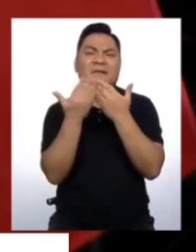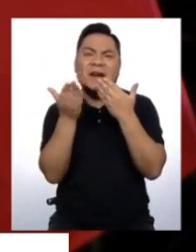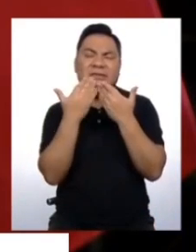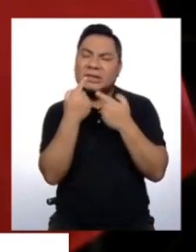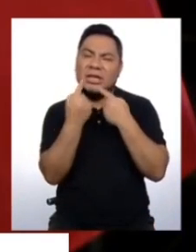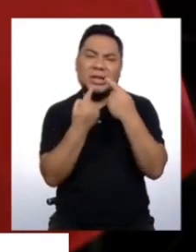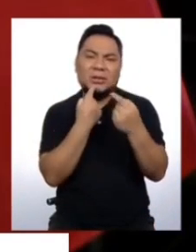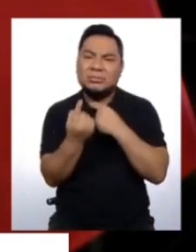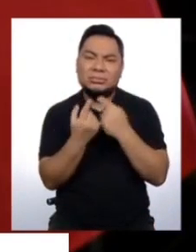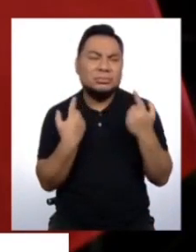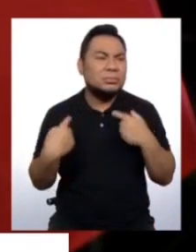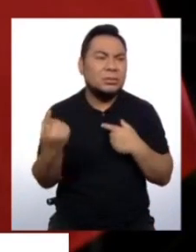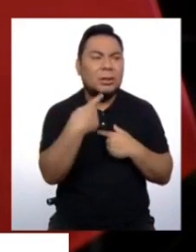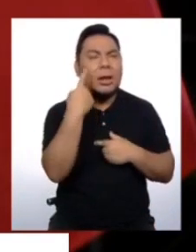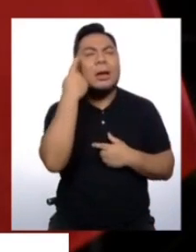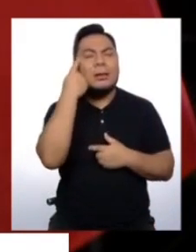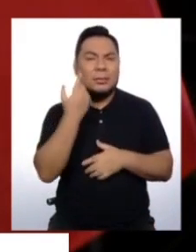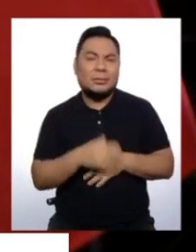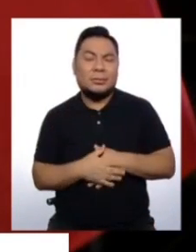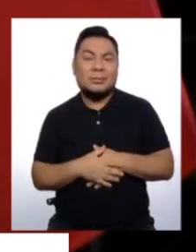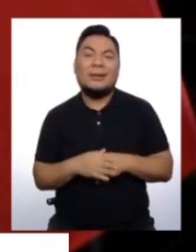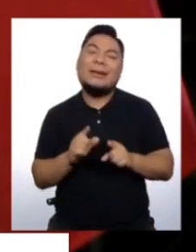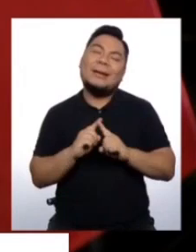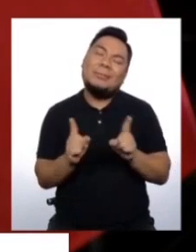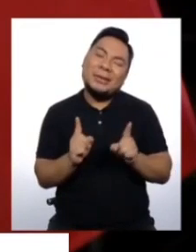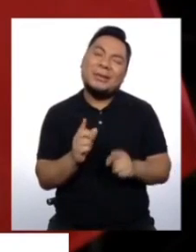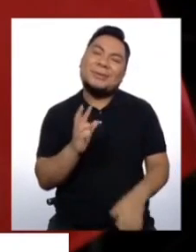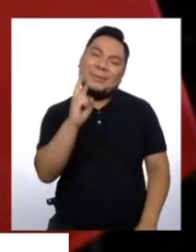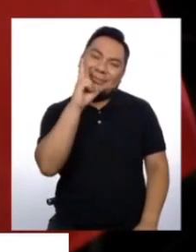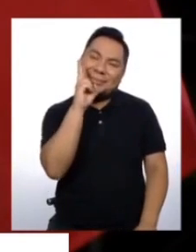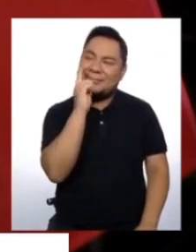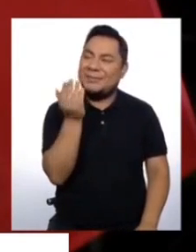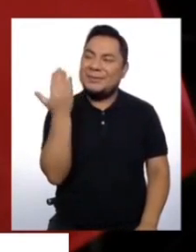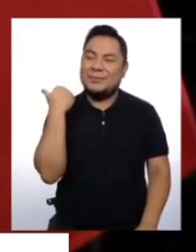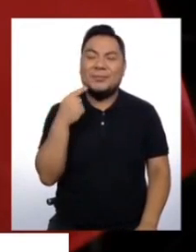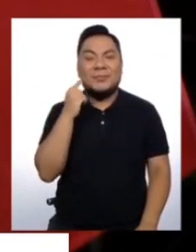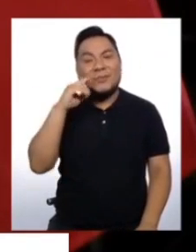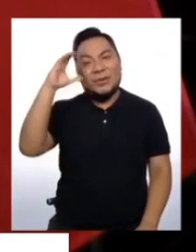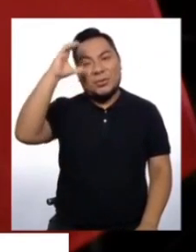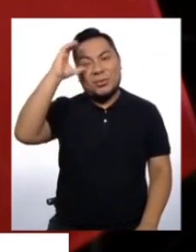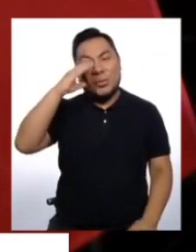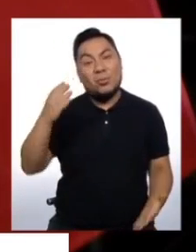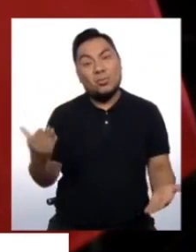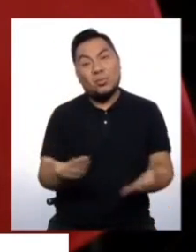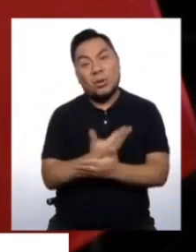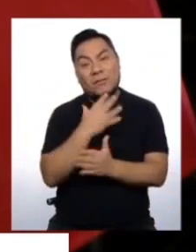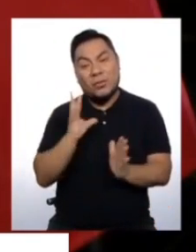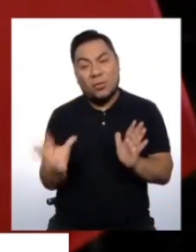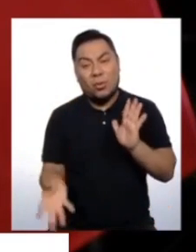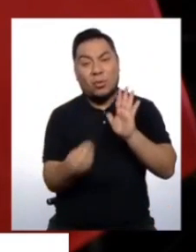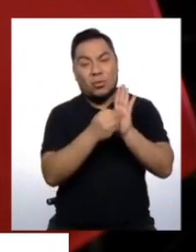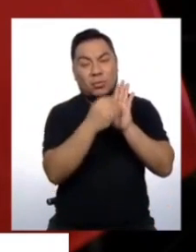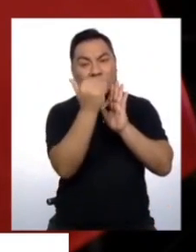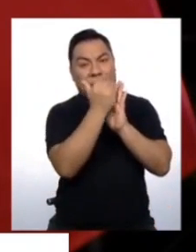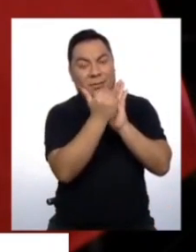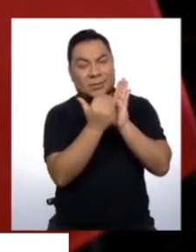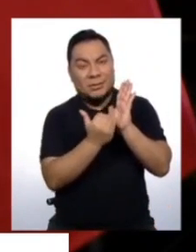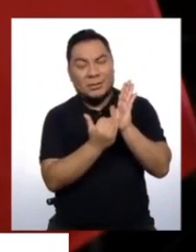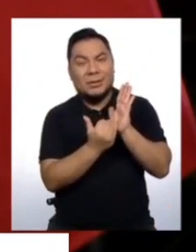simples. Pero hay veces, quizás como el día viernes, los conceptos nuevos que estamos incorporando,